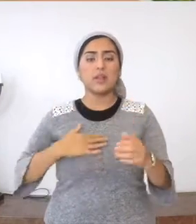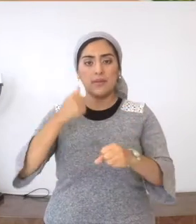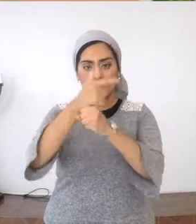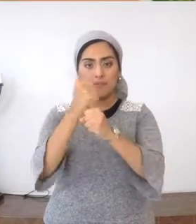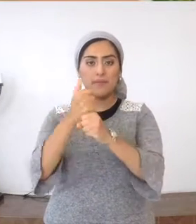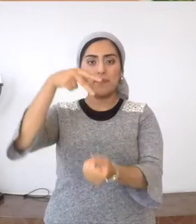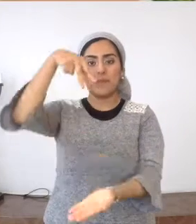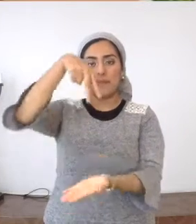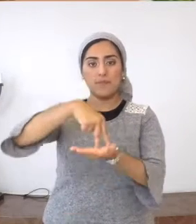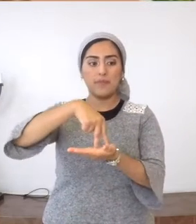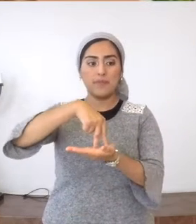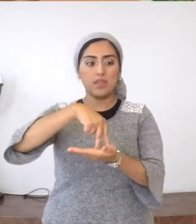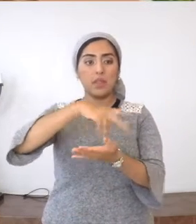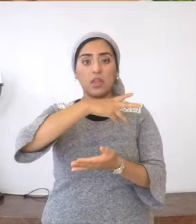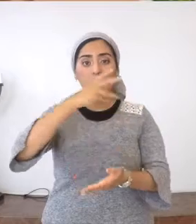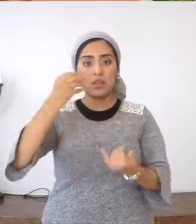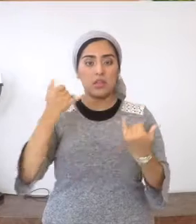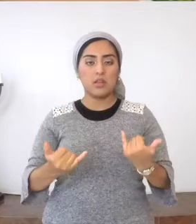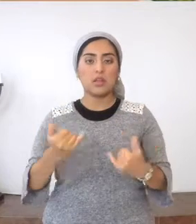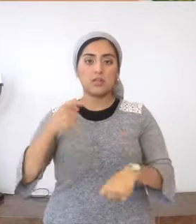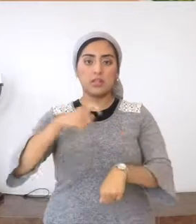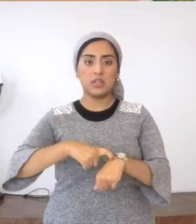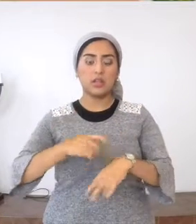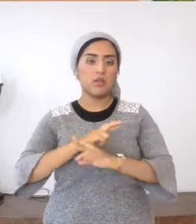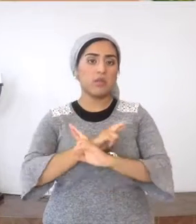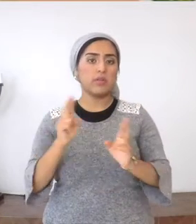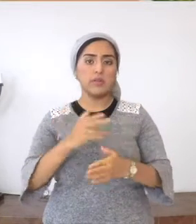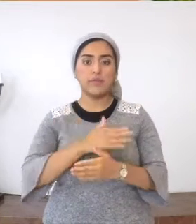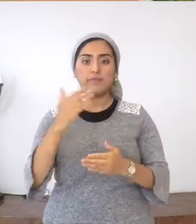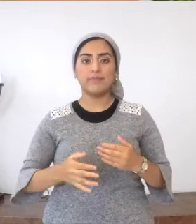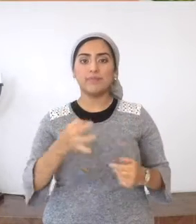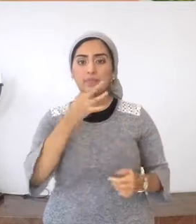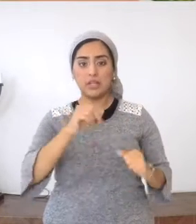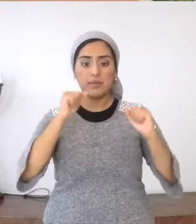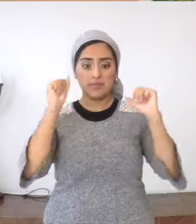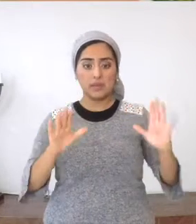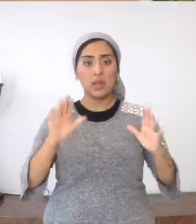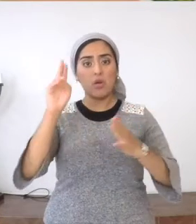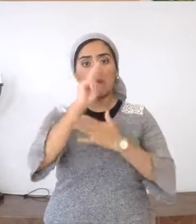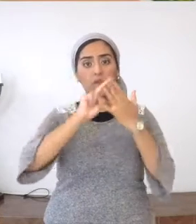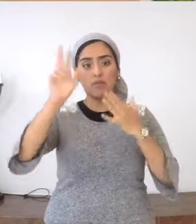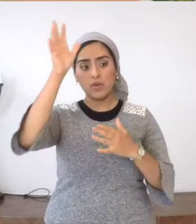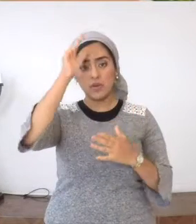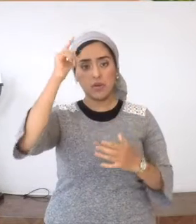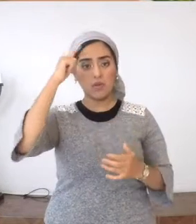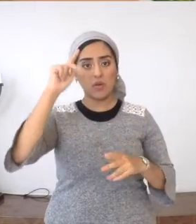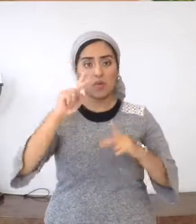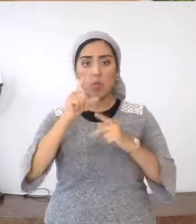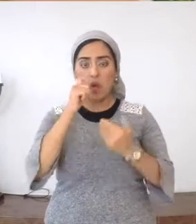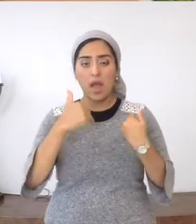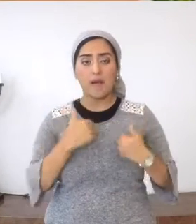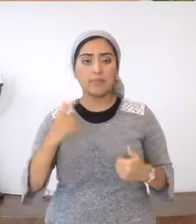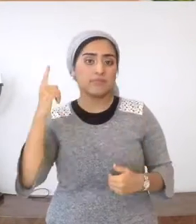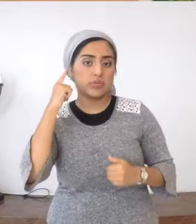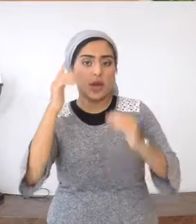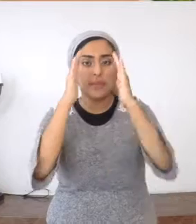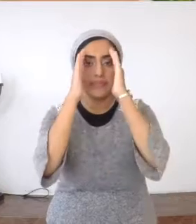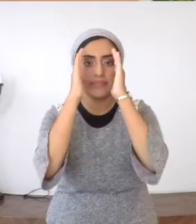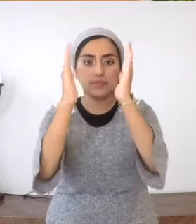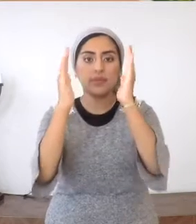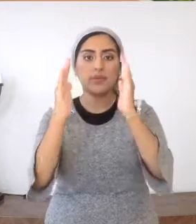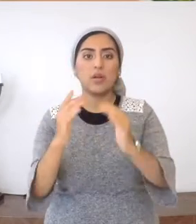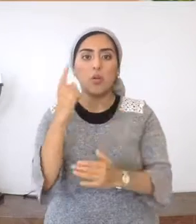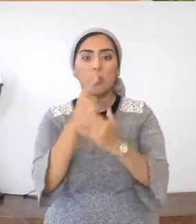De la cual ya hablé Entonces vamos A ponernos de pie Amados a Ahim Y el tiempo Pues realmente Se acabó Bendito es el